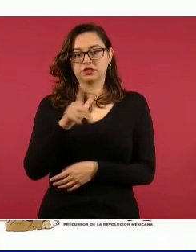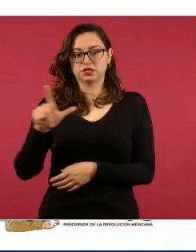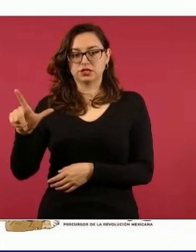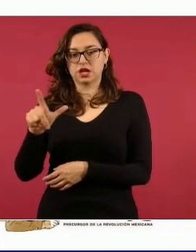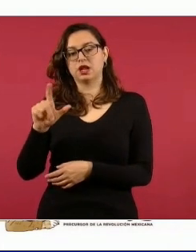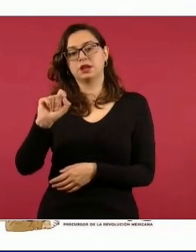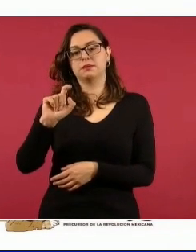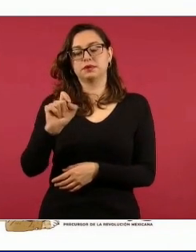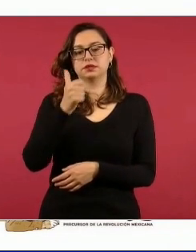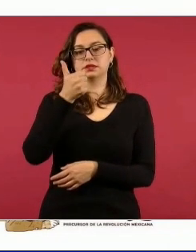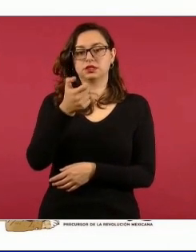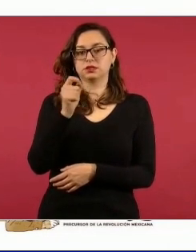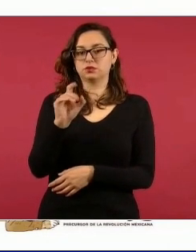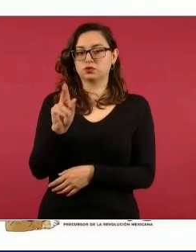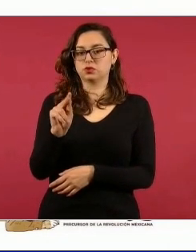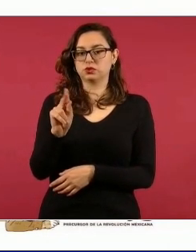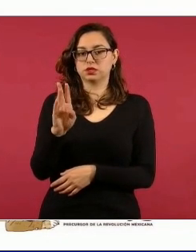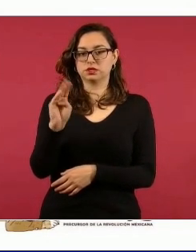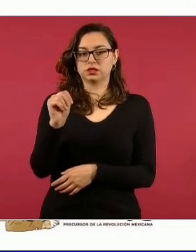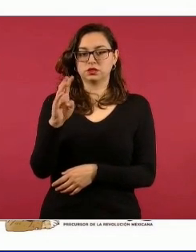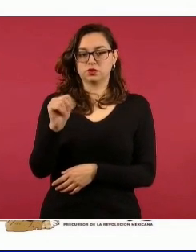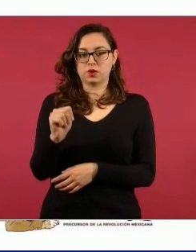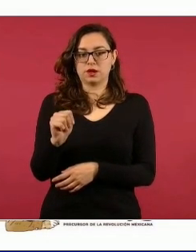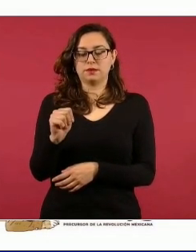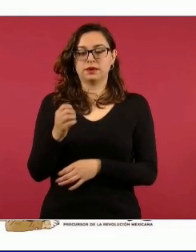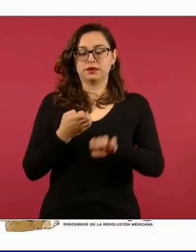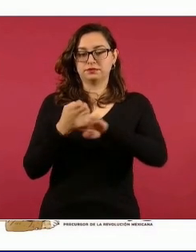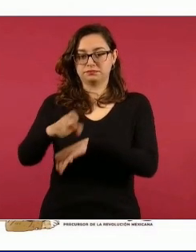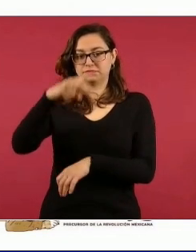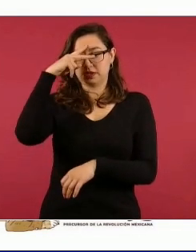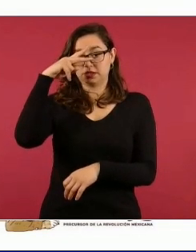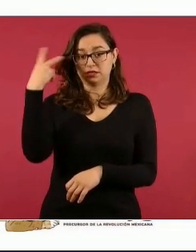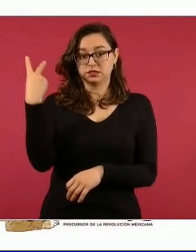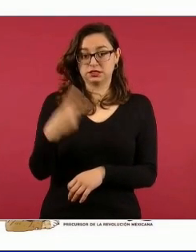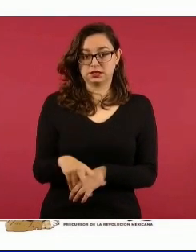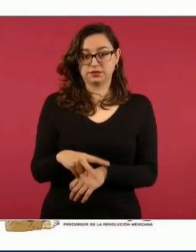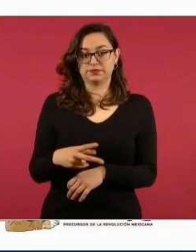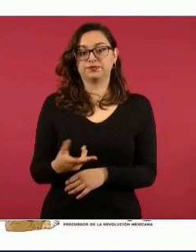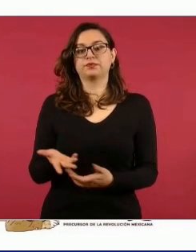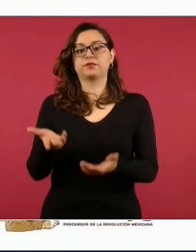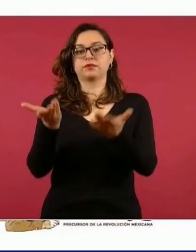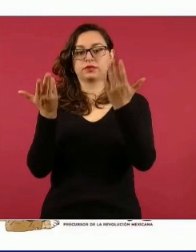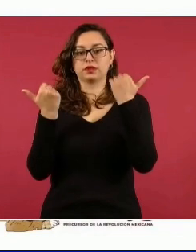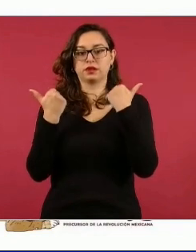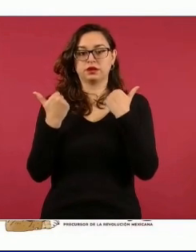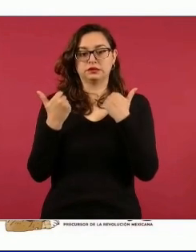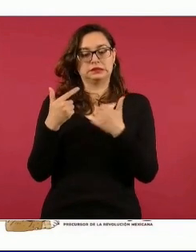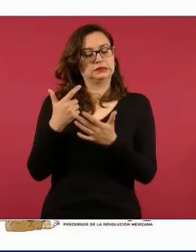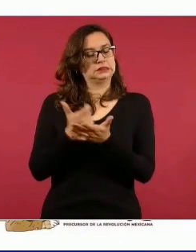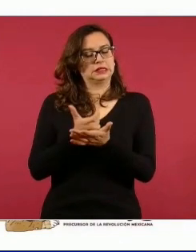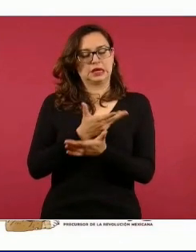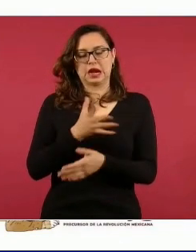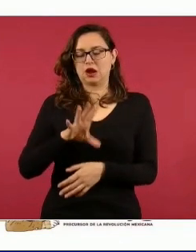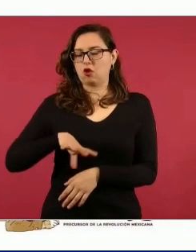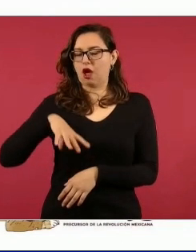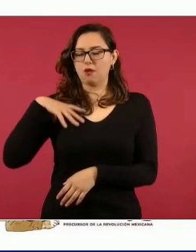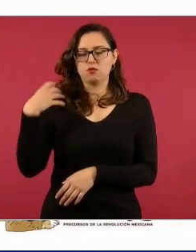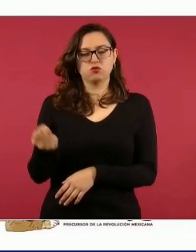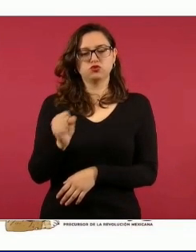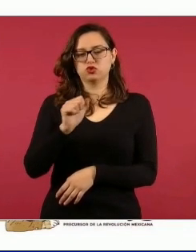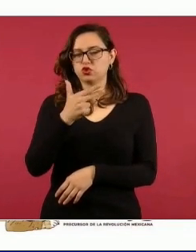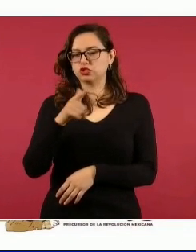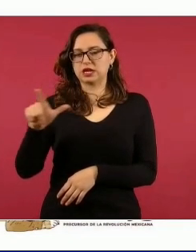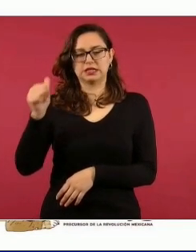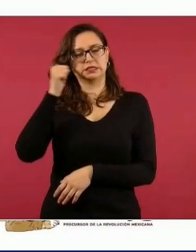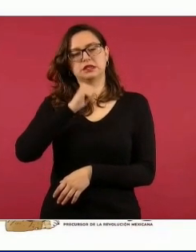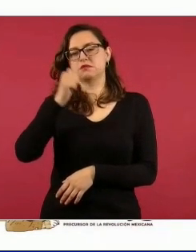89 centavos. Naucalpan, Estado de México, Shell, que le encanta pasarse de rosca con los precios